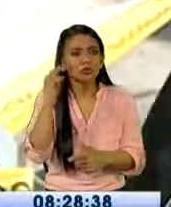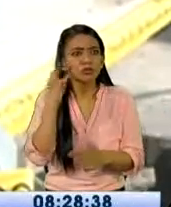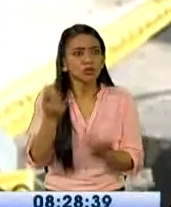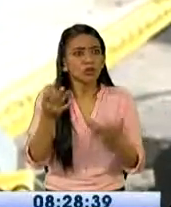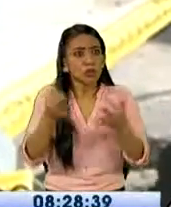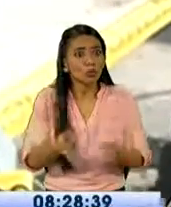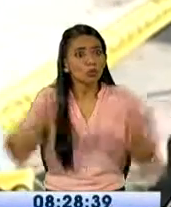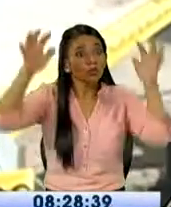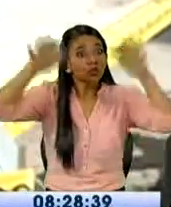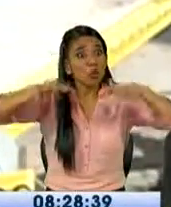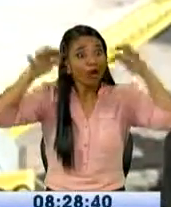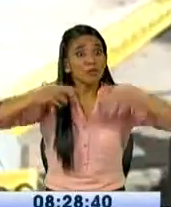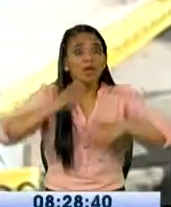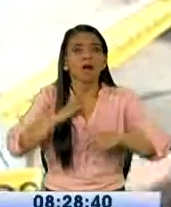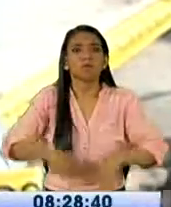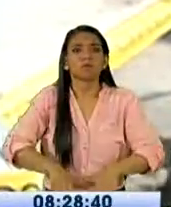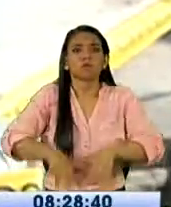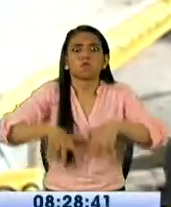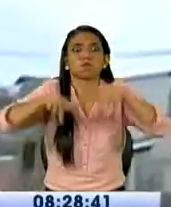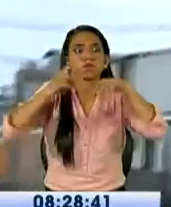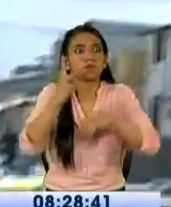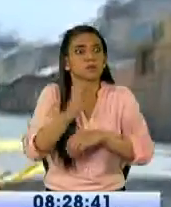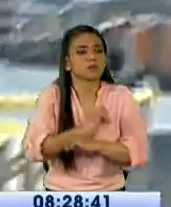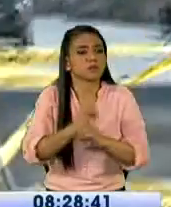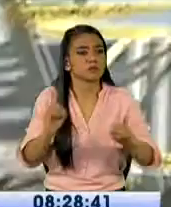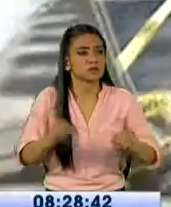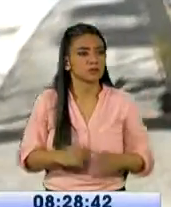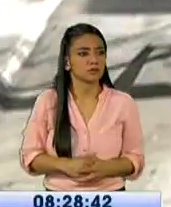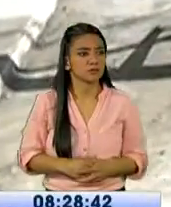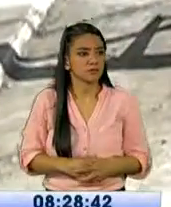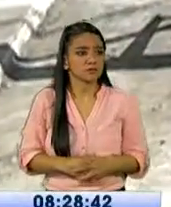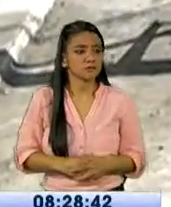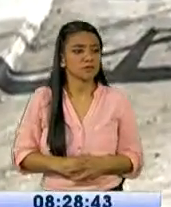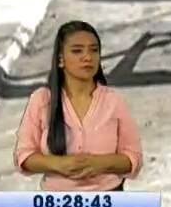llueve esto se llena de agua y ya no se ve. En Quito informó Alison Corral.